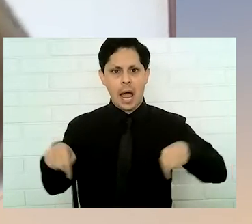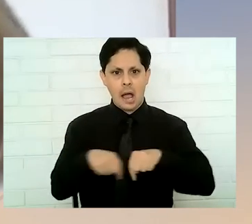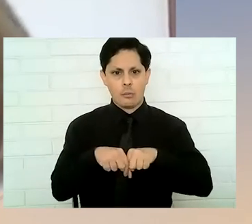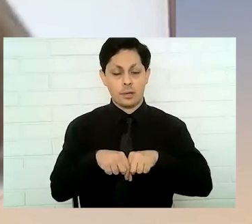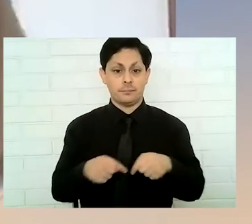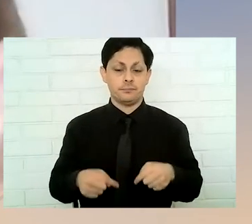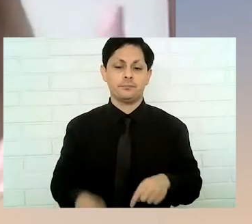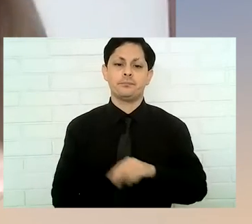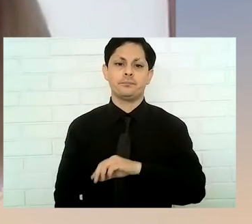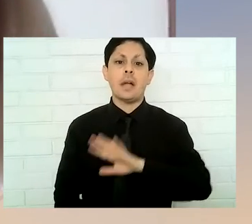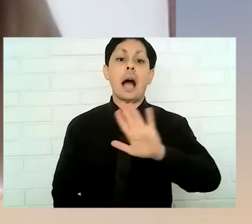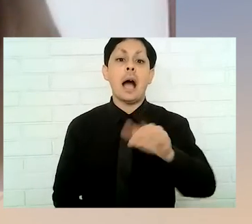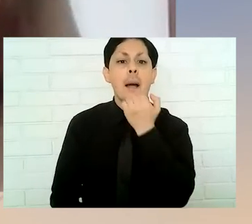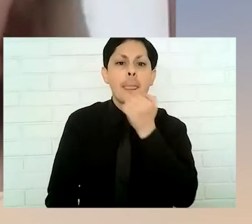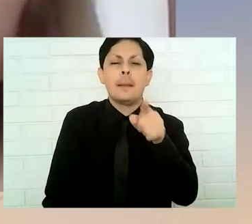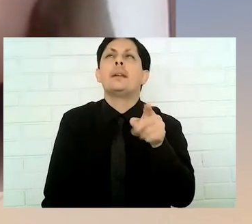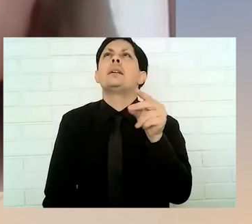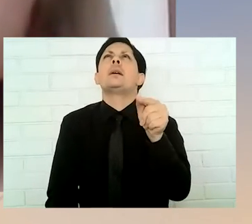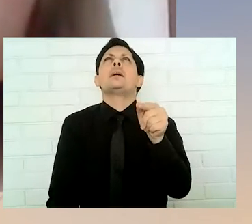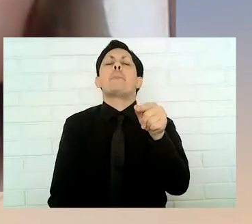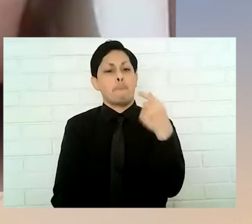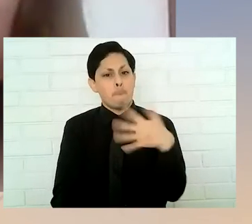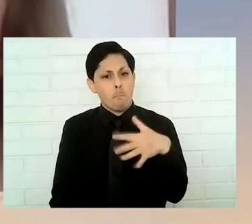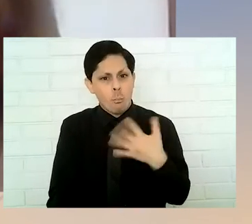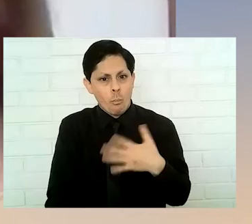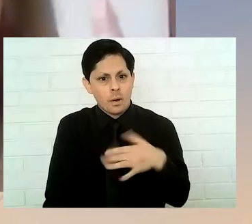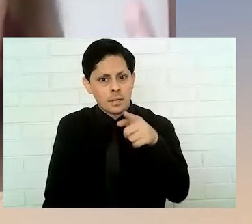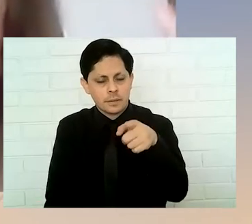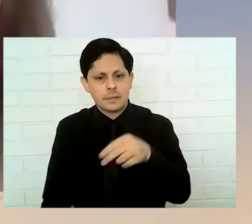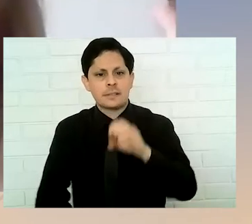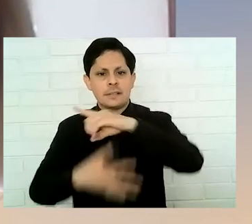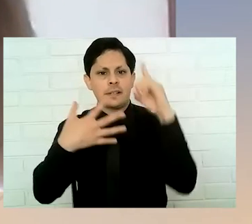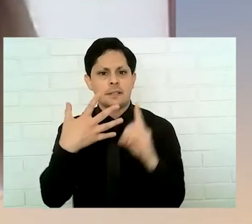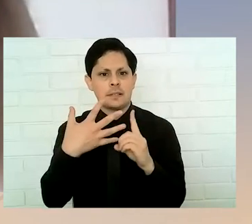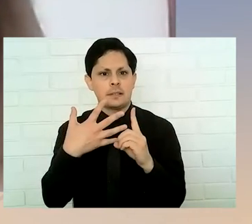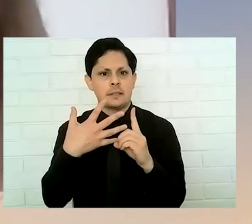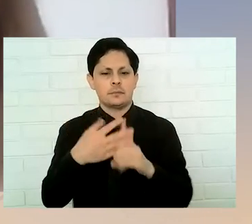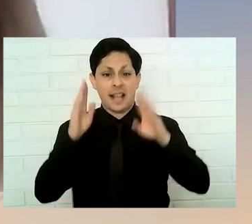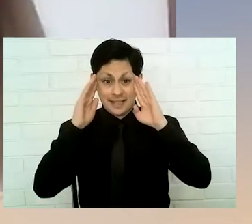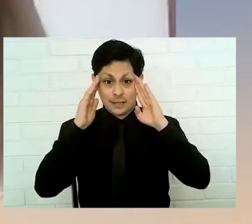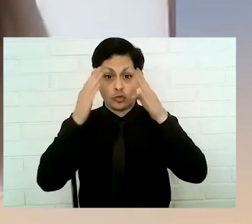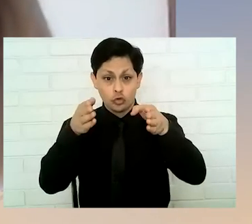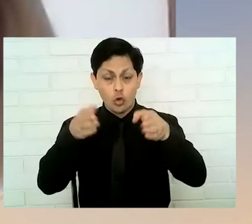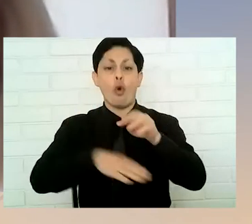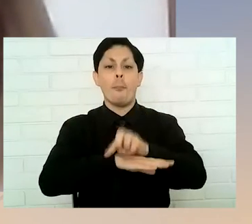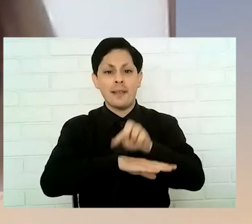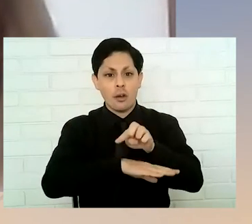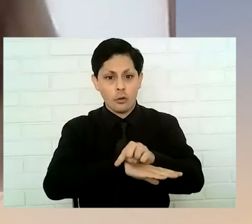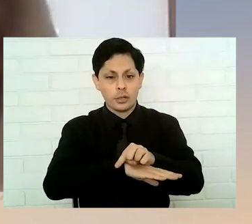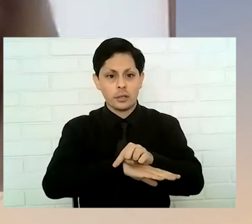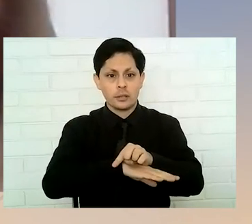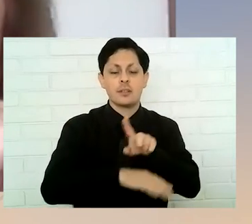punto, una cosa muy importante se me olvidaba con respecto a la diversidad. La atención pedagógica a la diversidad en